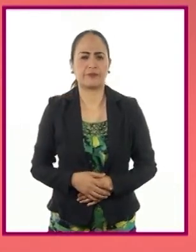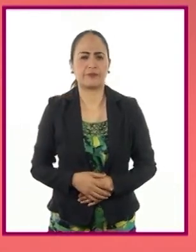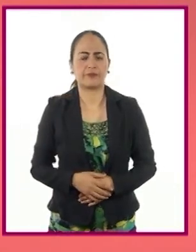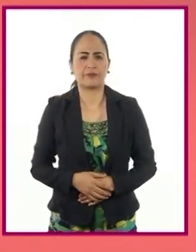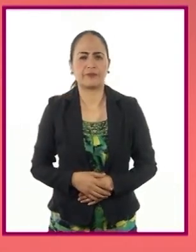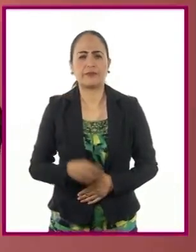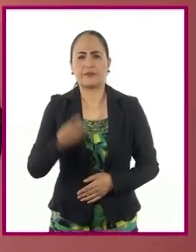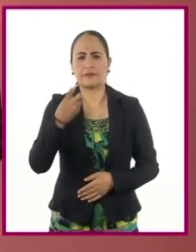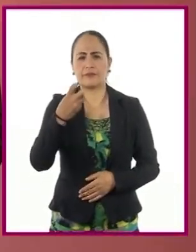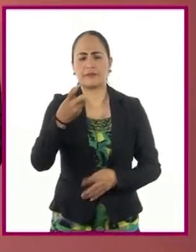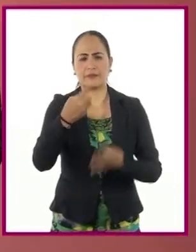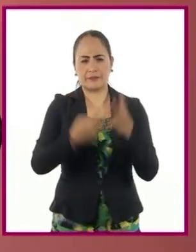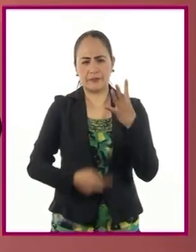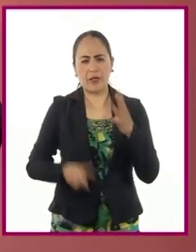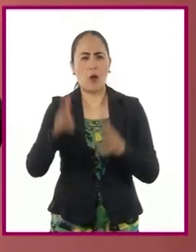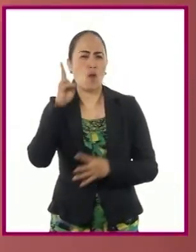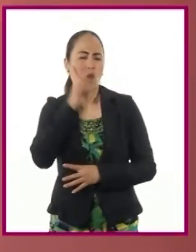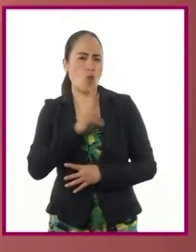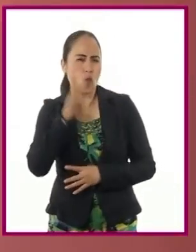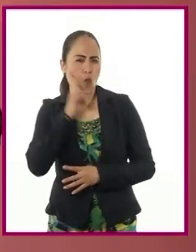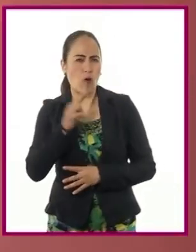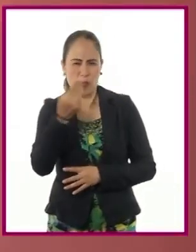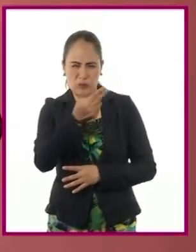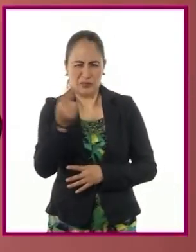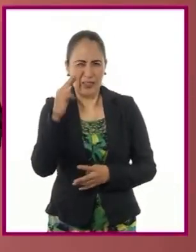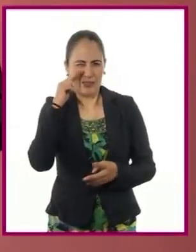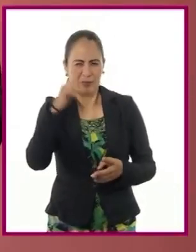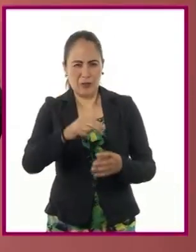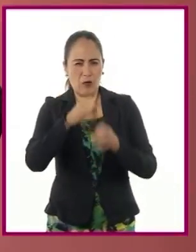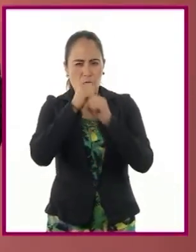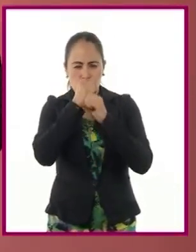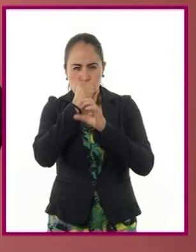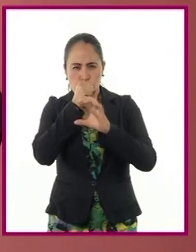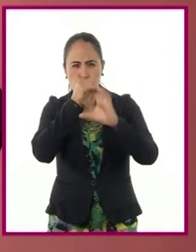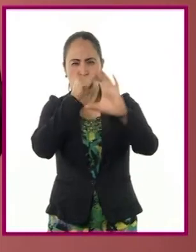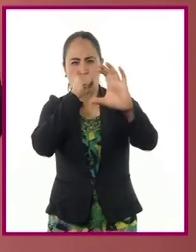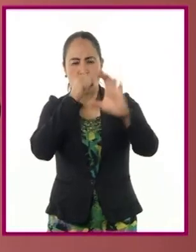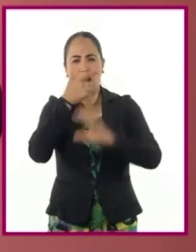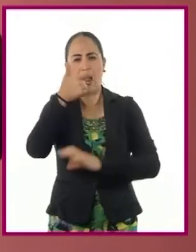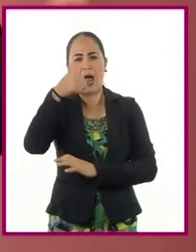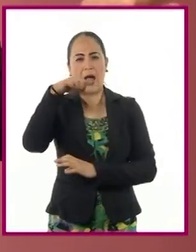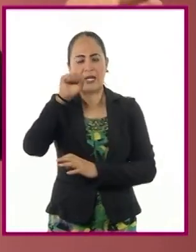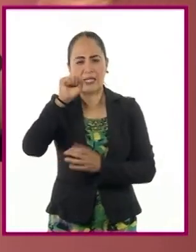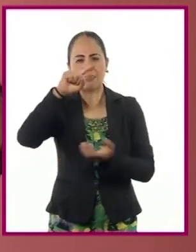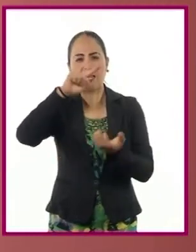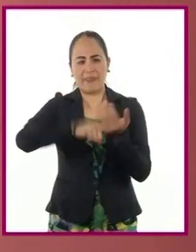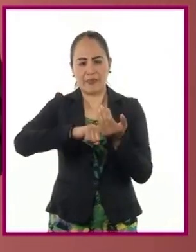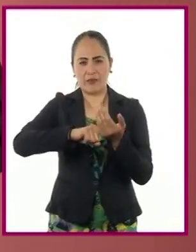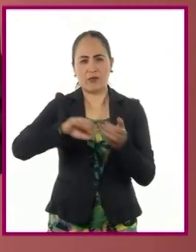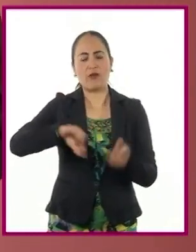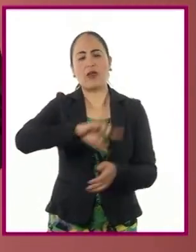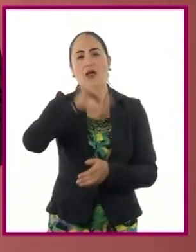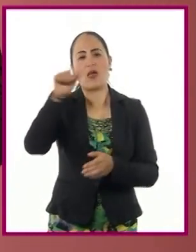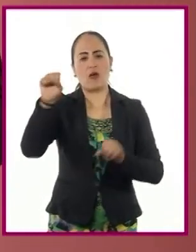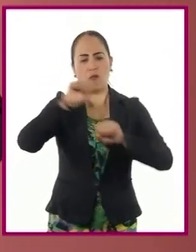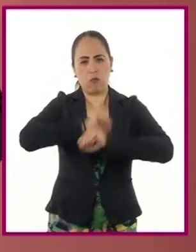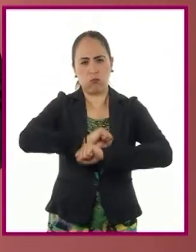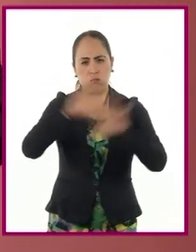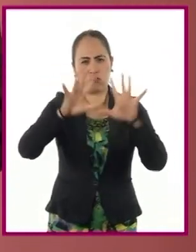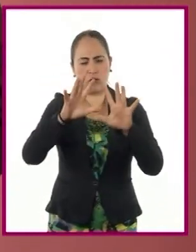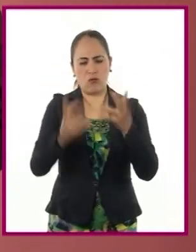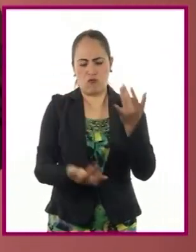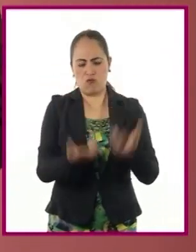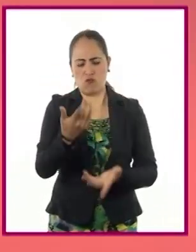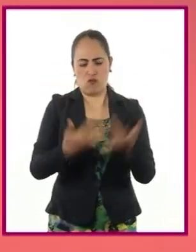razón, en la actividad experimental observaron que el globo se llenó de gas y explotó al entrar en contacto con el